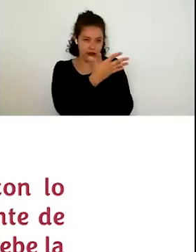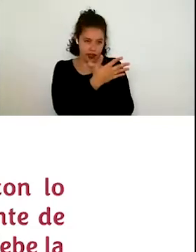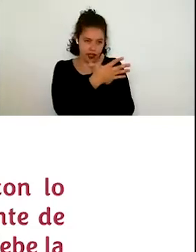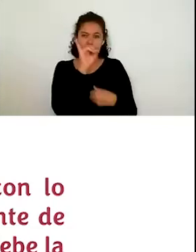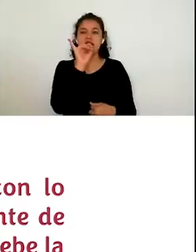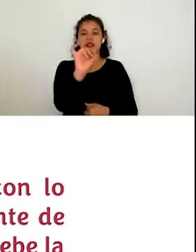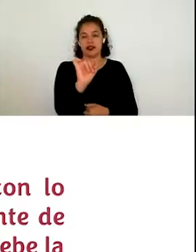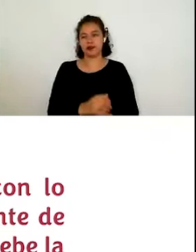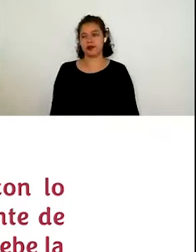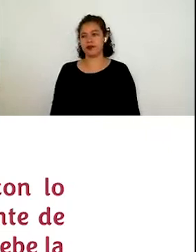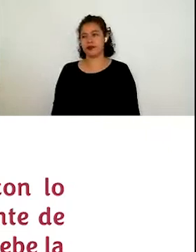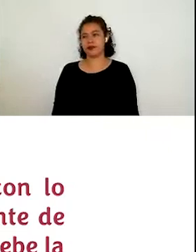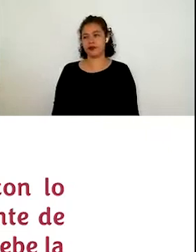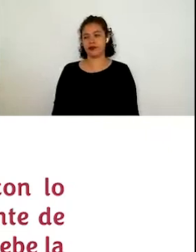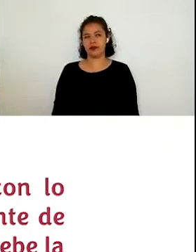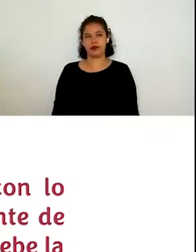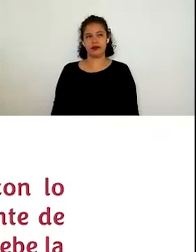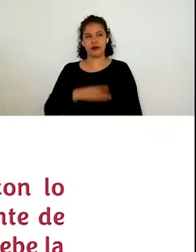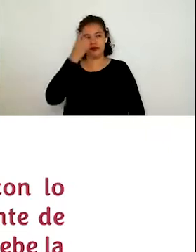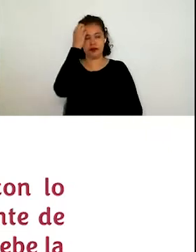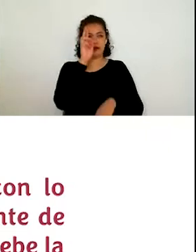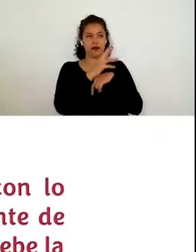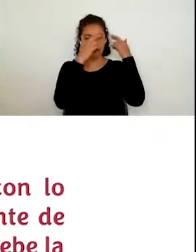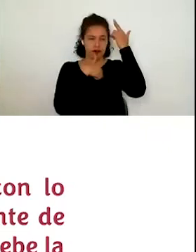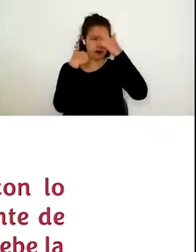a la Dirección de Análisis y Supervisión en su momento.